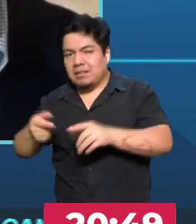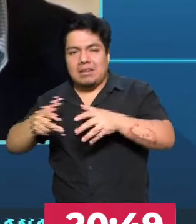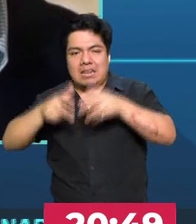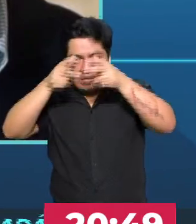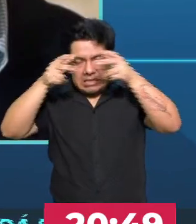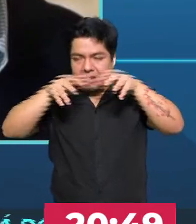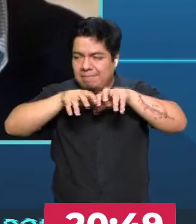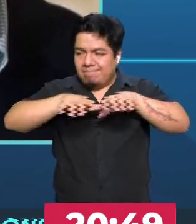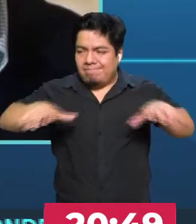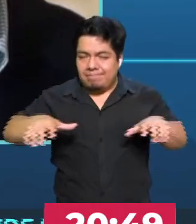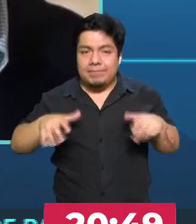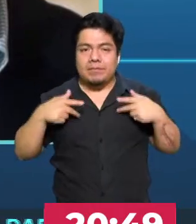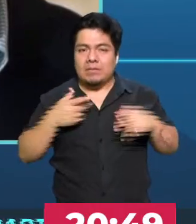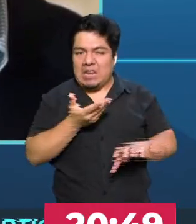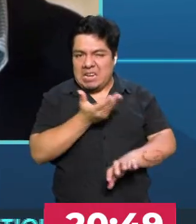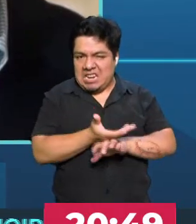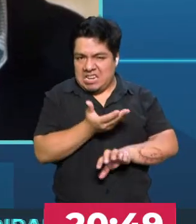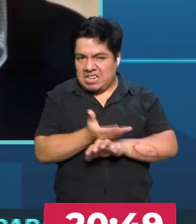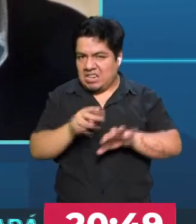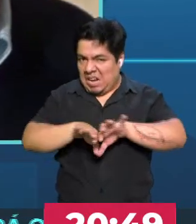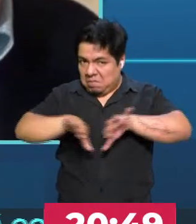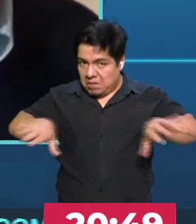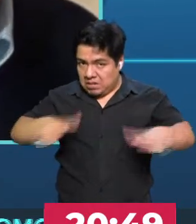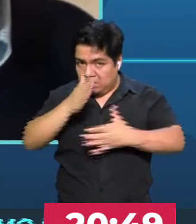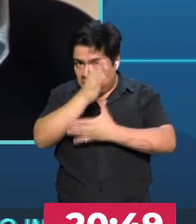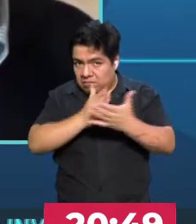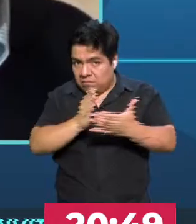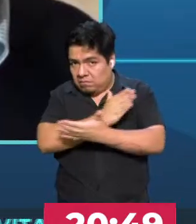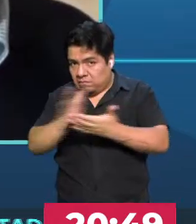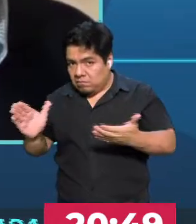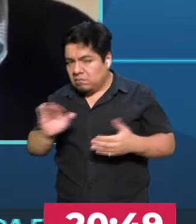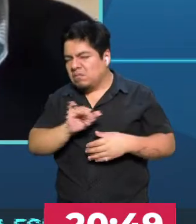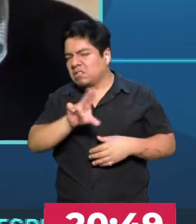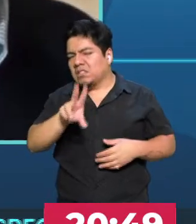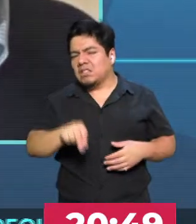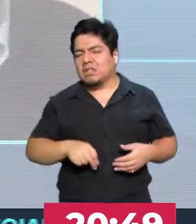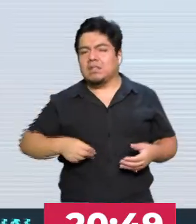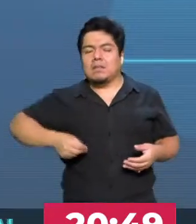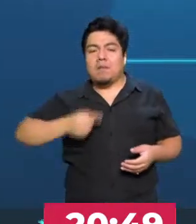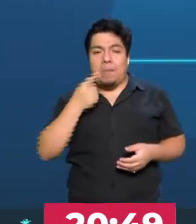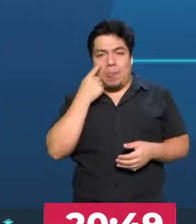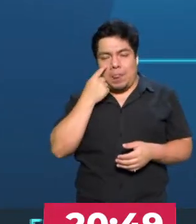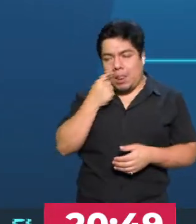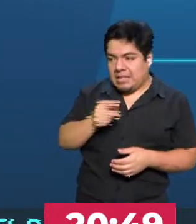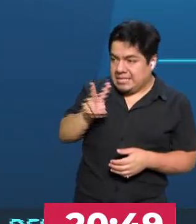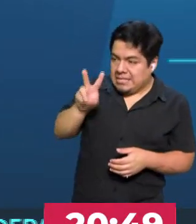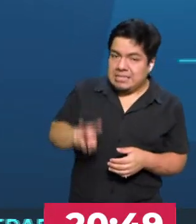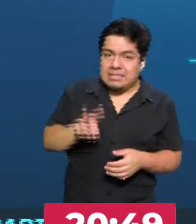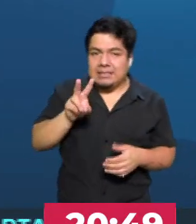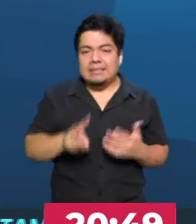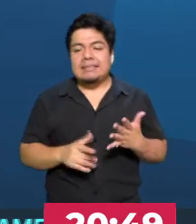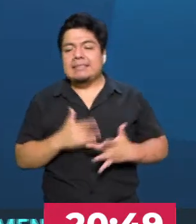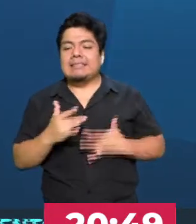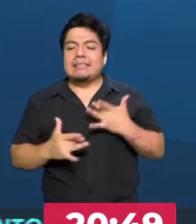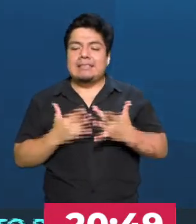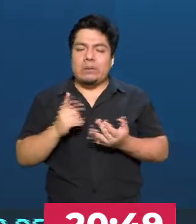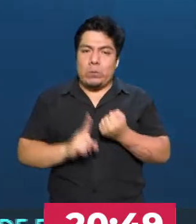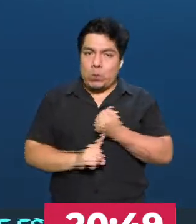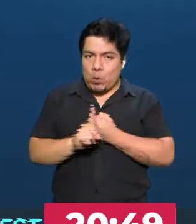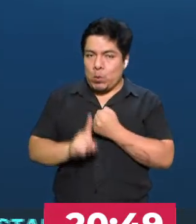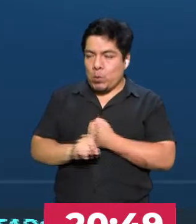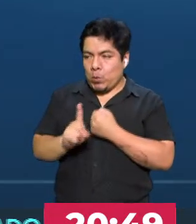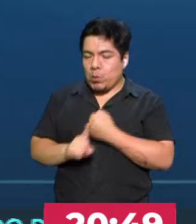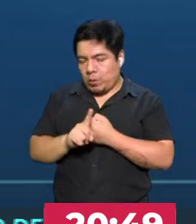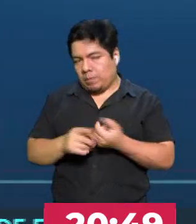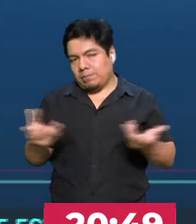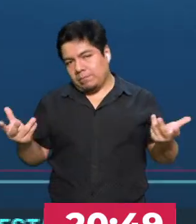parte de la sociedad estadounidense? Pues mira, Berenice, la verdad de las cosas empiezan a complicar, más